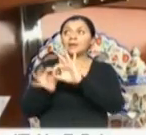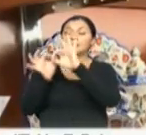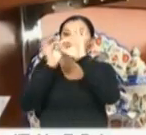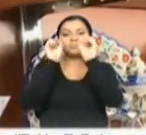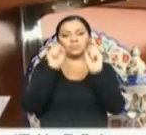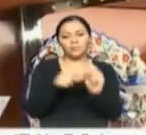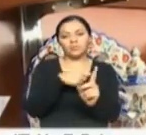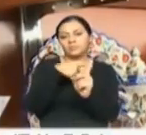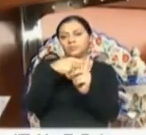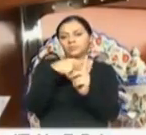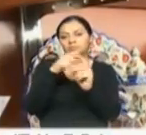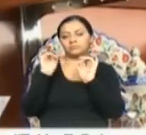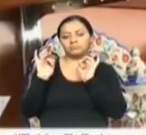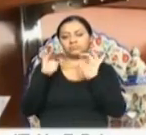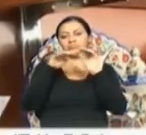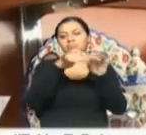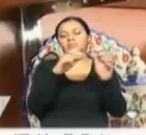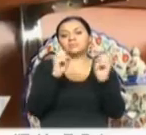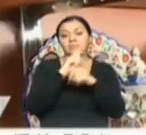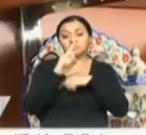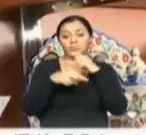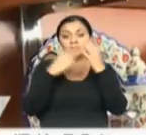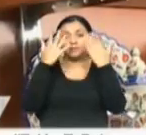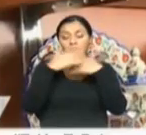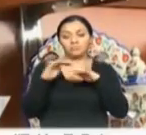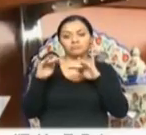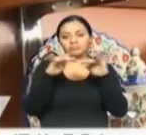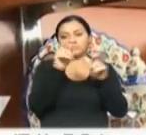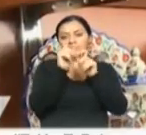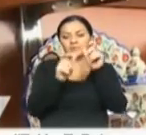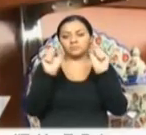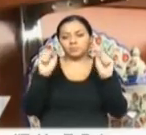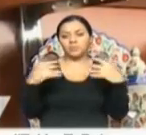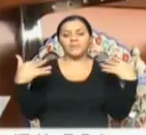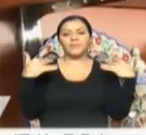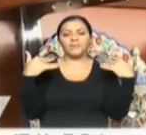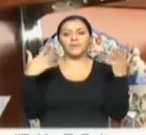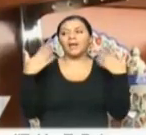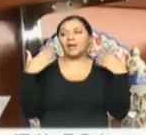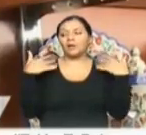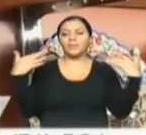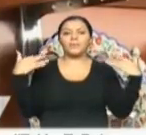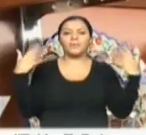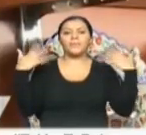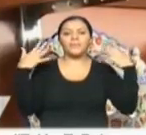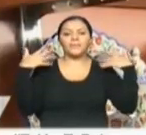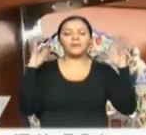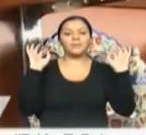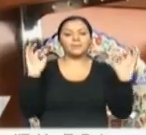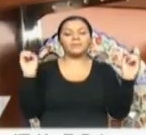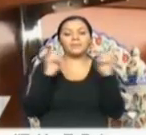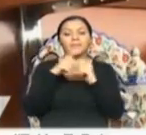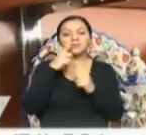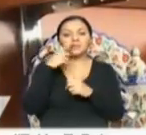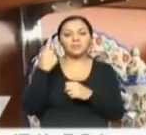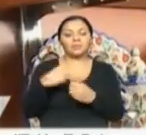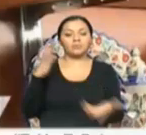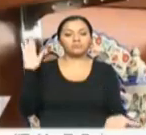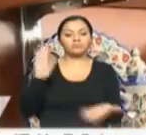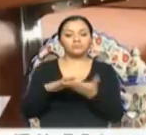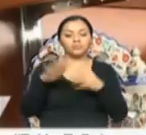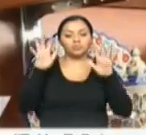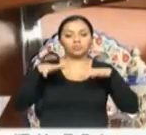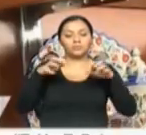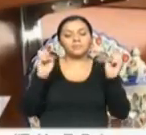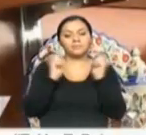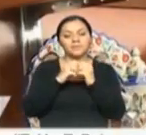por supuesto. Al menos cuando esté terminada. Habrá aire acondicionado en el mercado en verano y las temperaturas en invierno serán